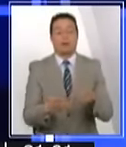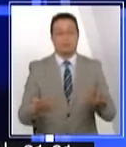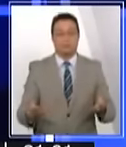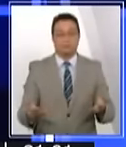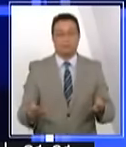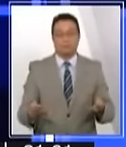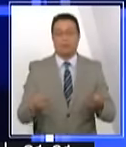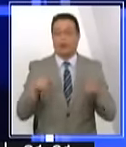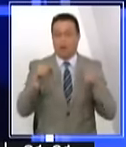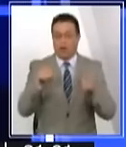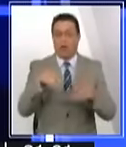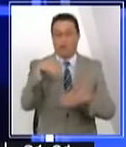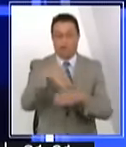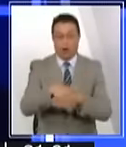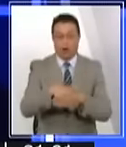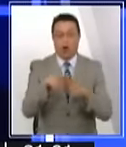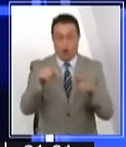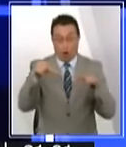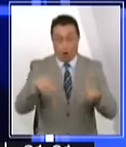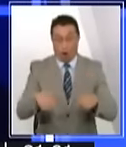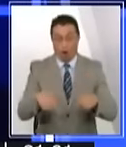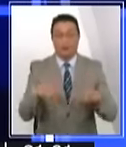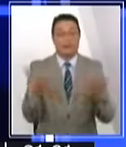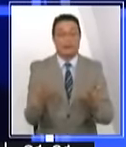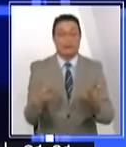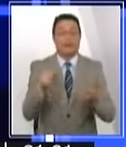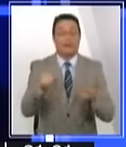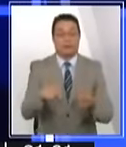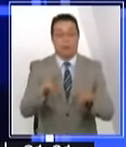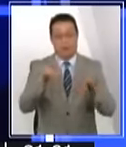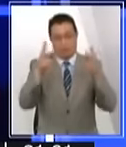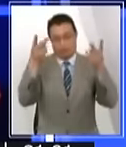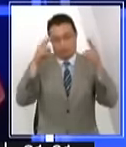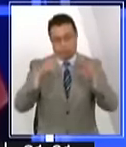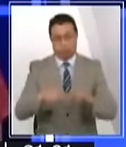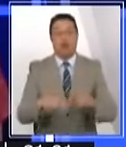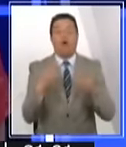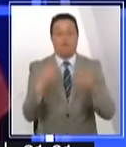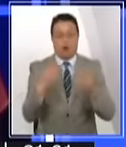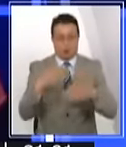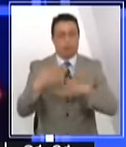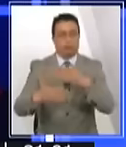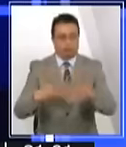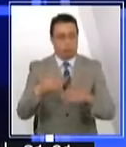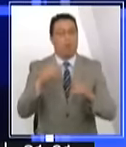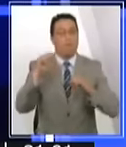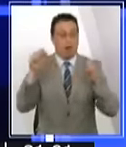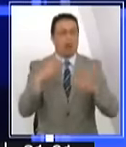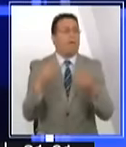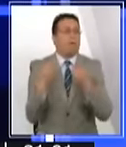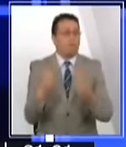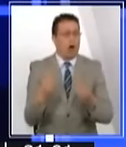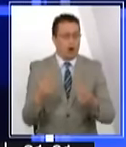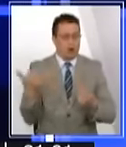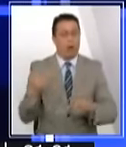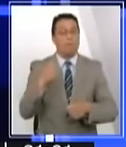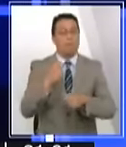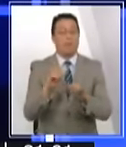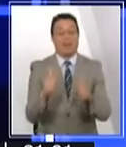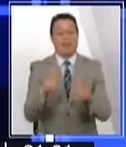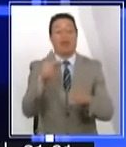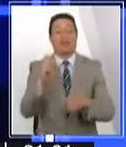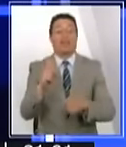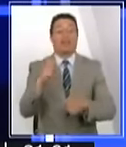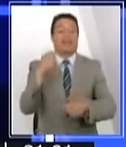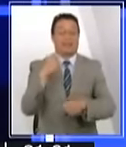se votó y se votó hoy fue el derrumbe de un exitoso proceso político en Brasil, el del Partido de los Trabajadores, que gobernó